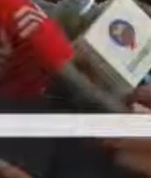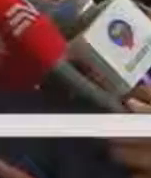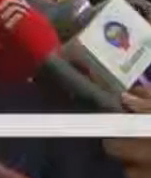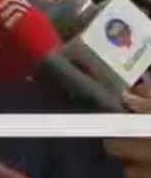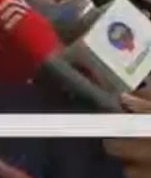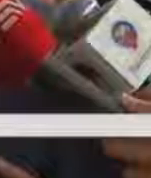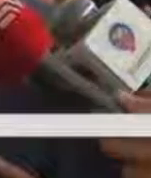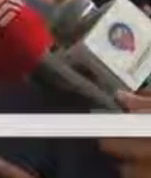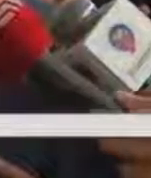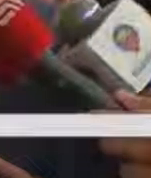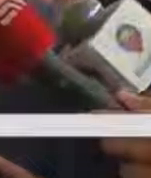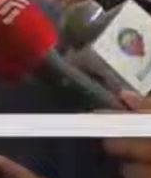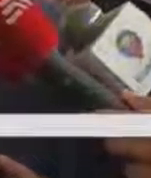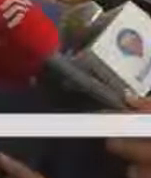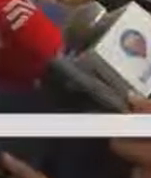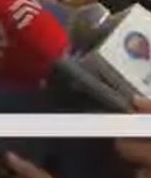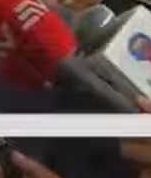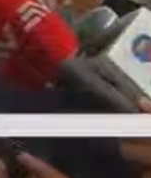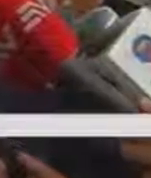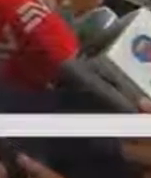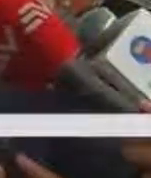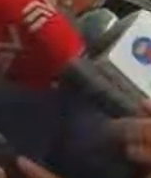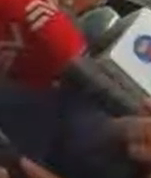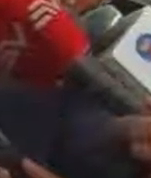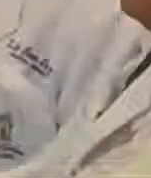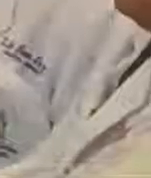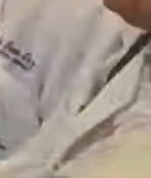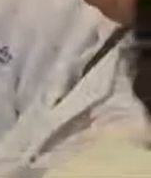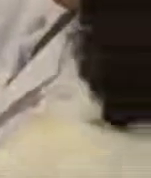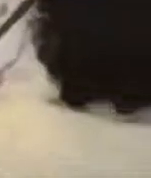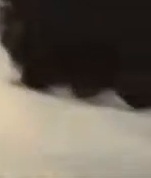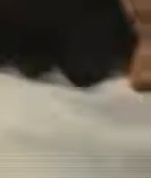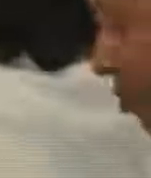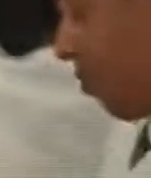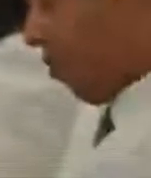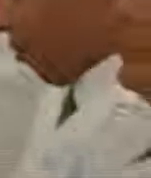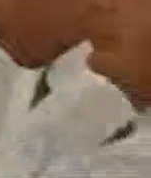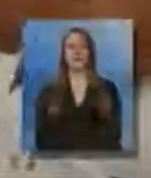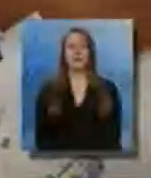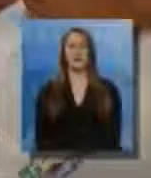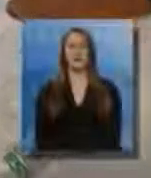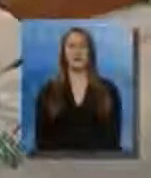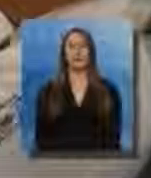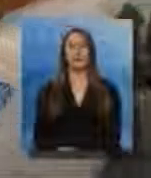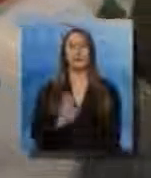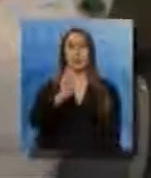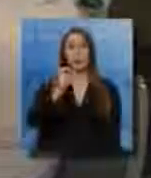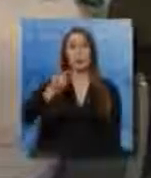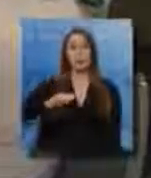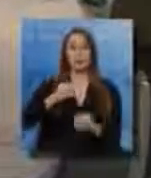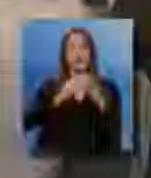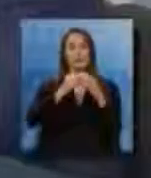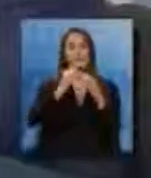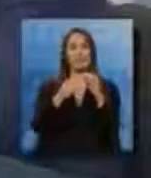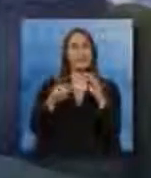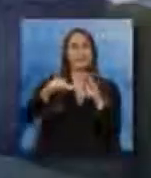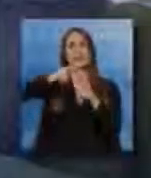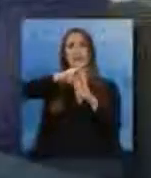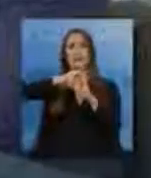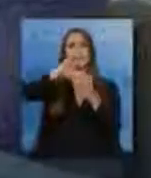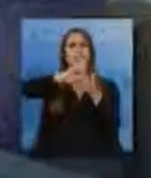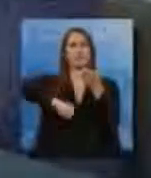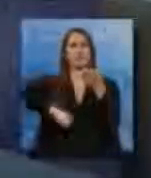vamos a incrementar un centavo absolutamente a nadie. No vamos a incrementar. En otro tema, Richard Espinosa confirmó que el Instituto Ecuatoriano de Seguridad Social no desembolsará